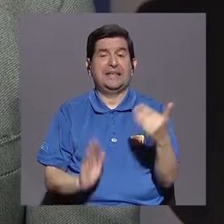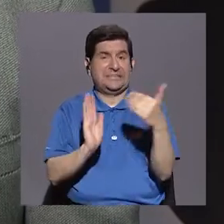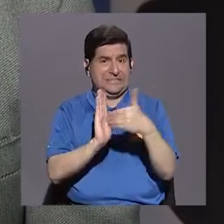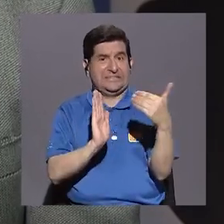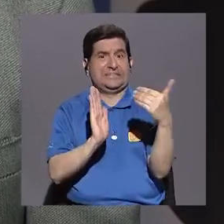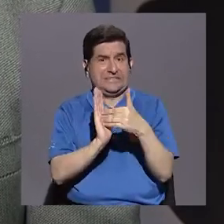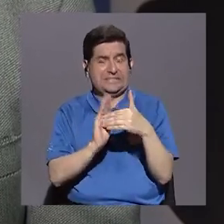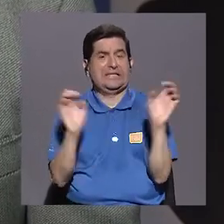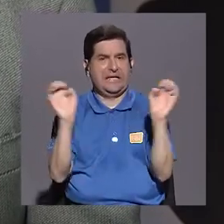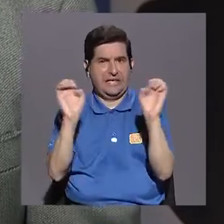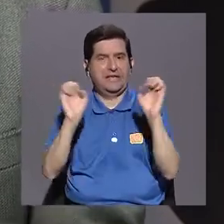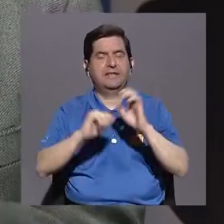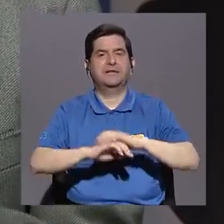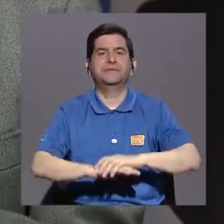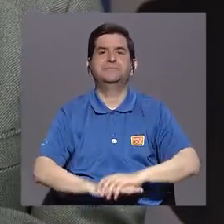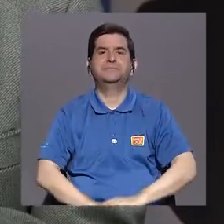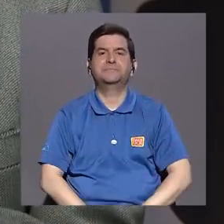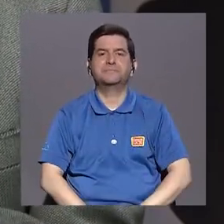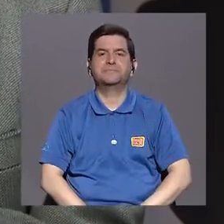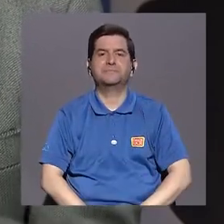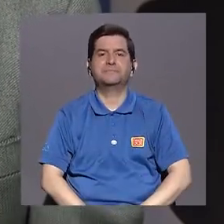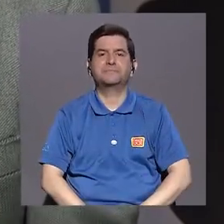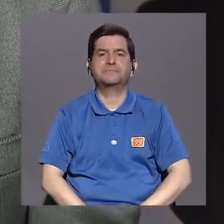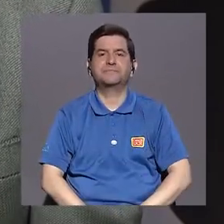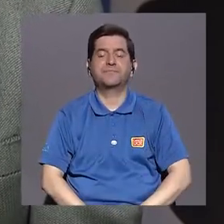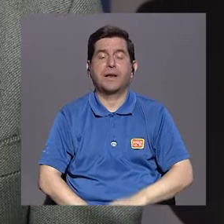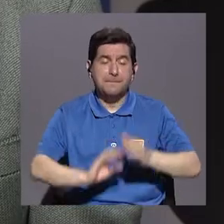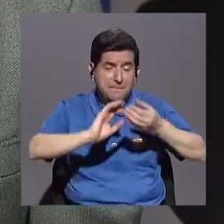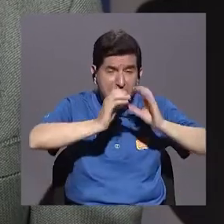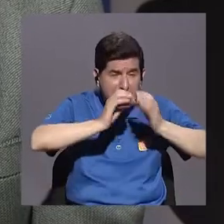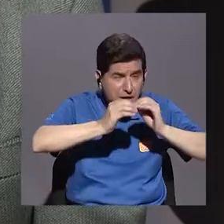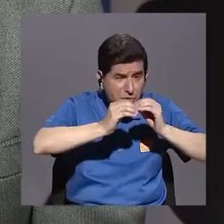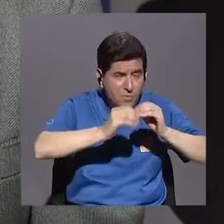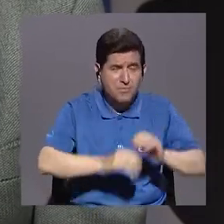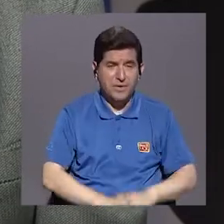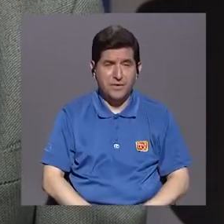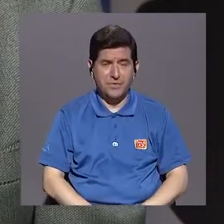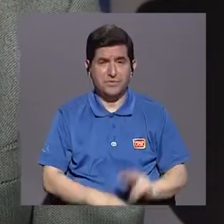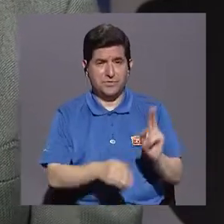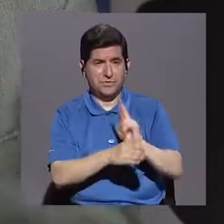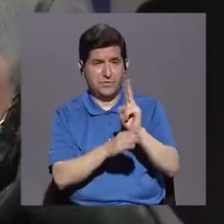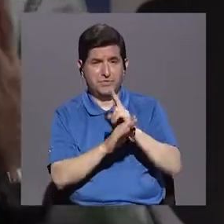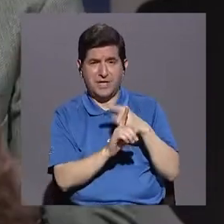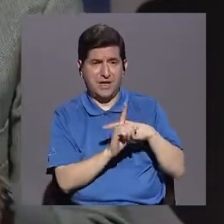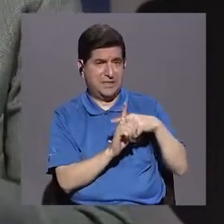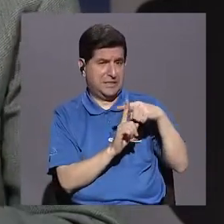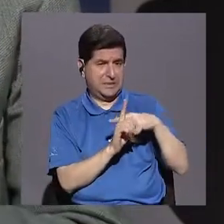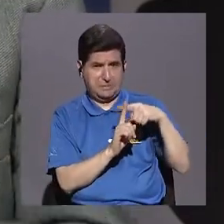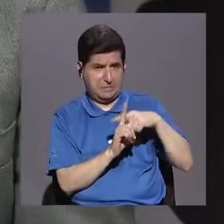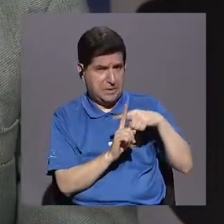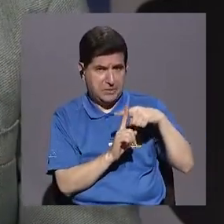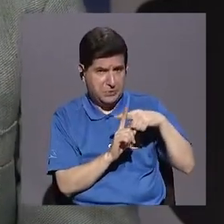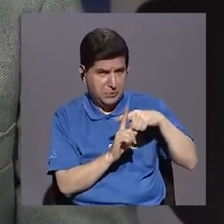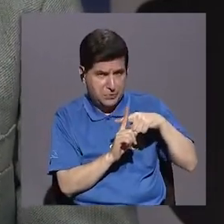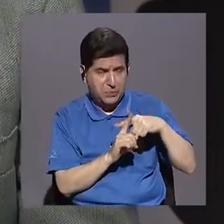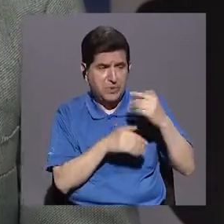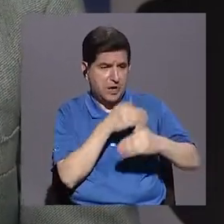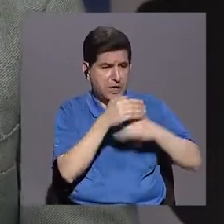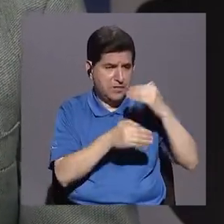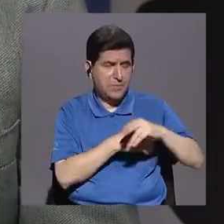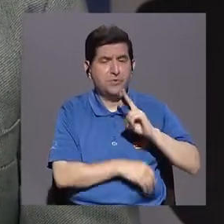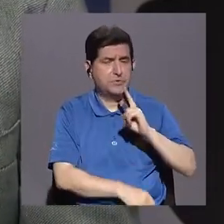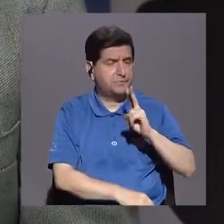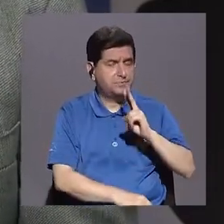términos energéticos para efectos de cálculo si en vez de usar las temperaturas del proceso